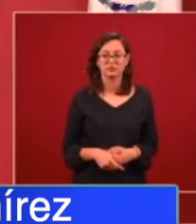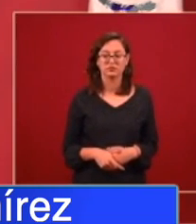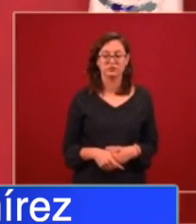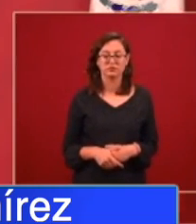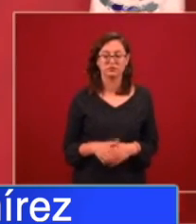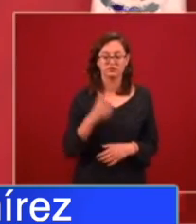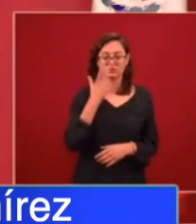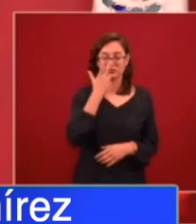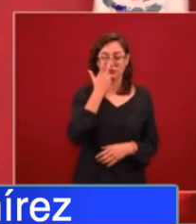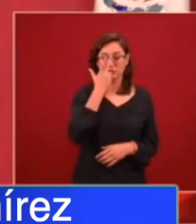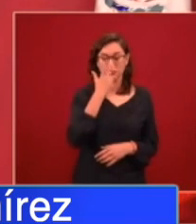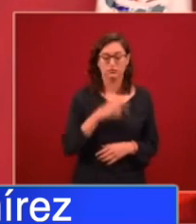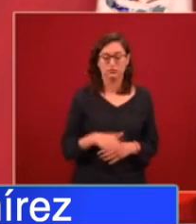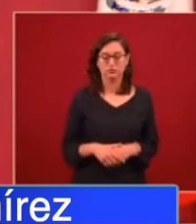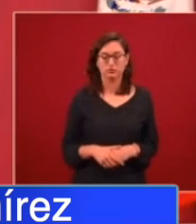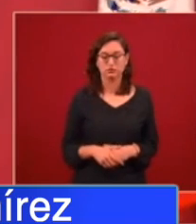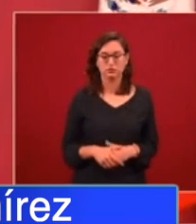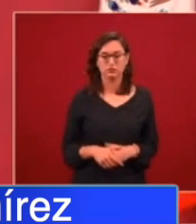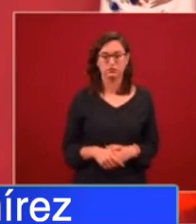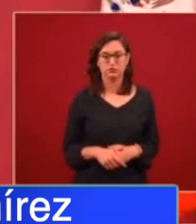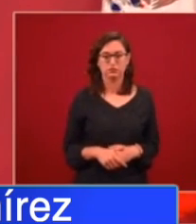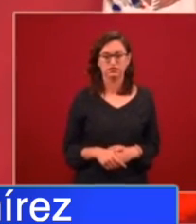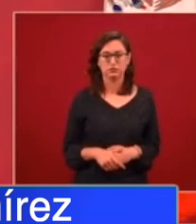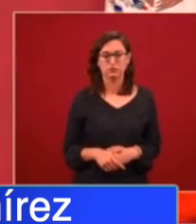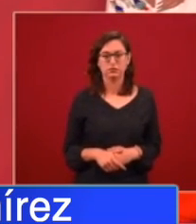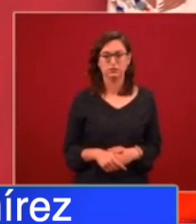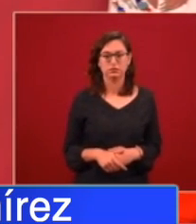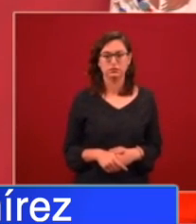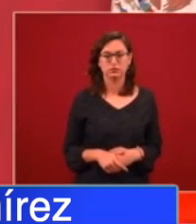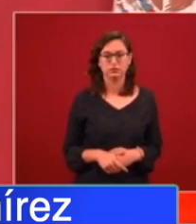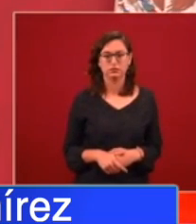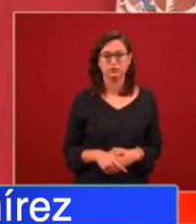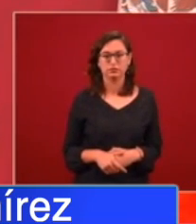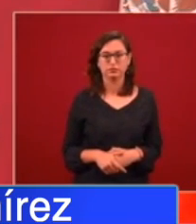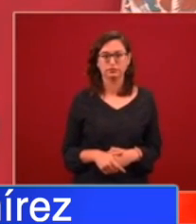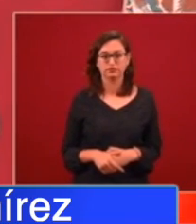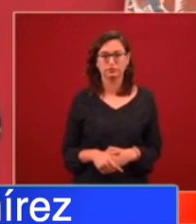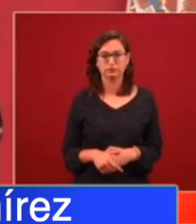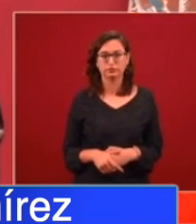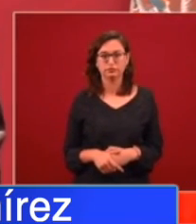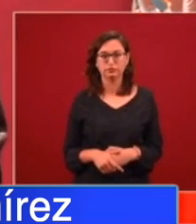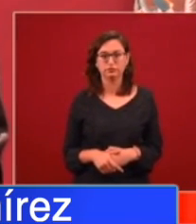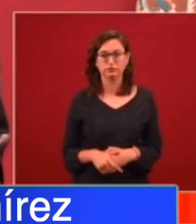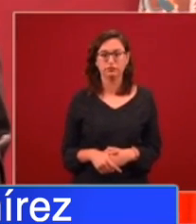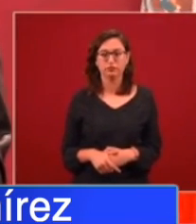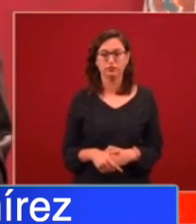es que vamos a comprar los medicamentos en